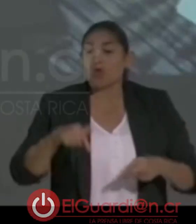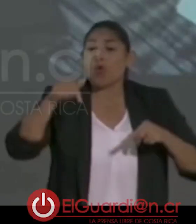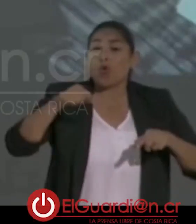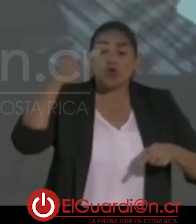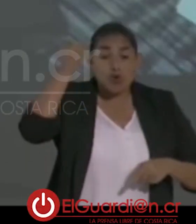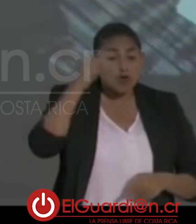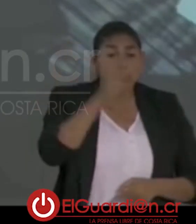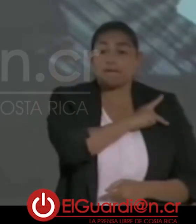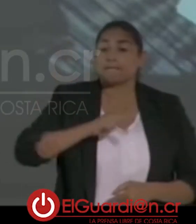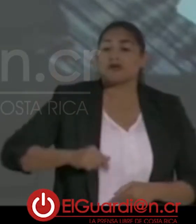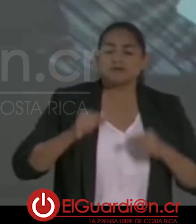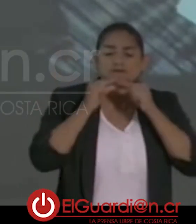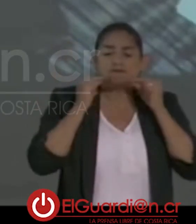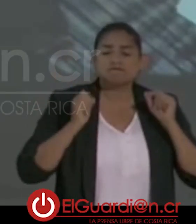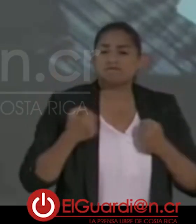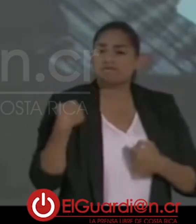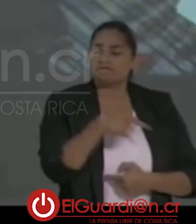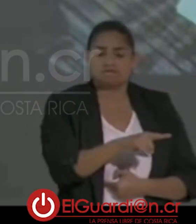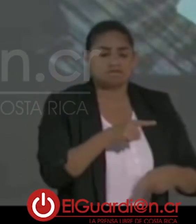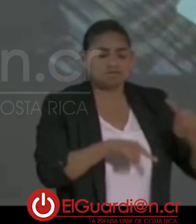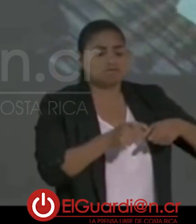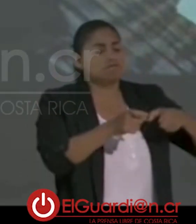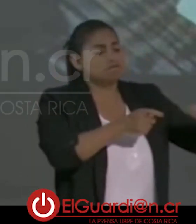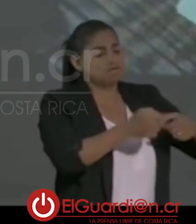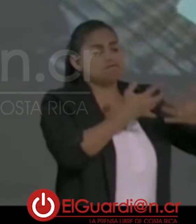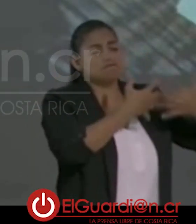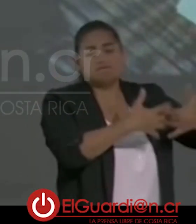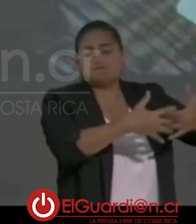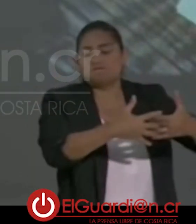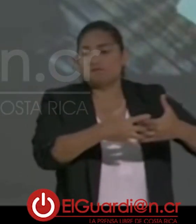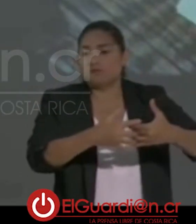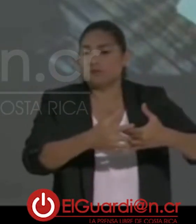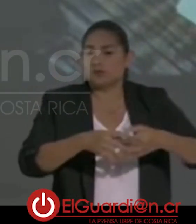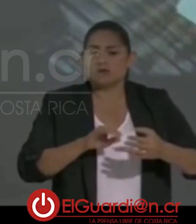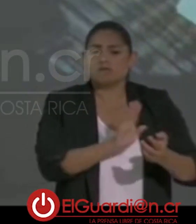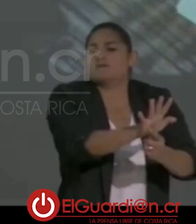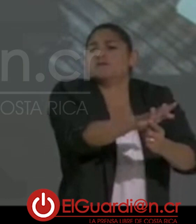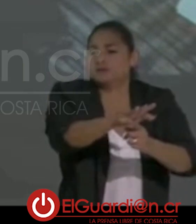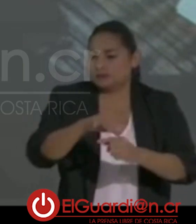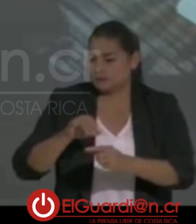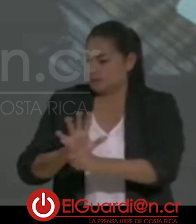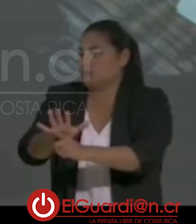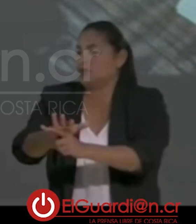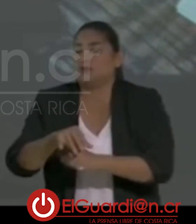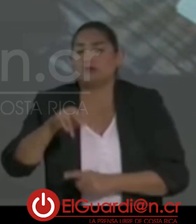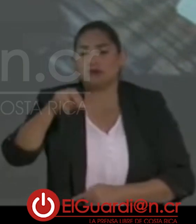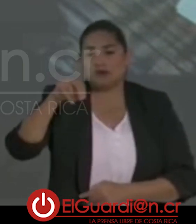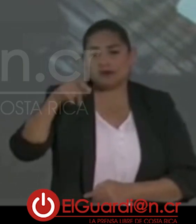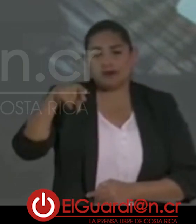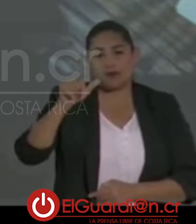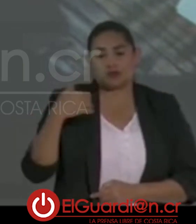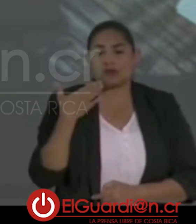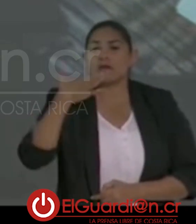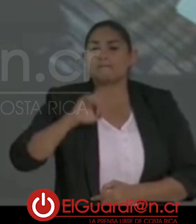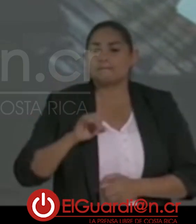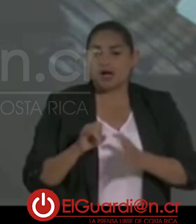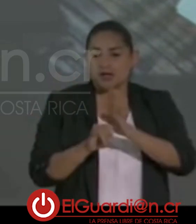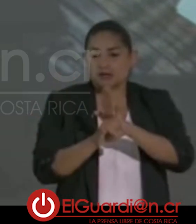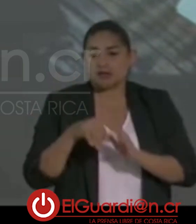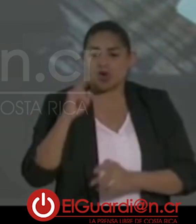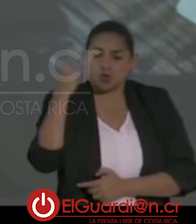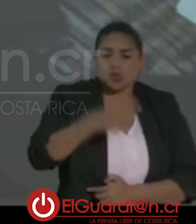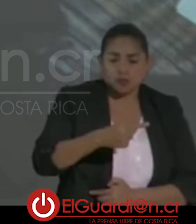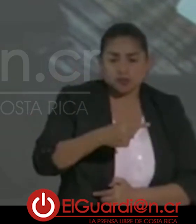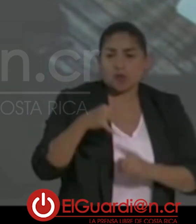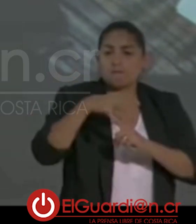hoy nos gobierna un presidente que trata el estado como si fuera una empresa hoy nos gobierna un acosador un nepotista un mal intento de